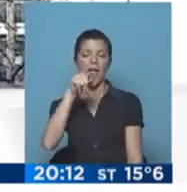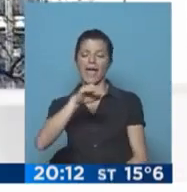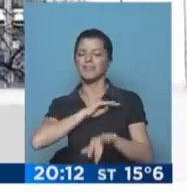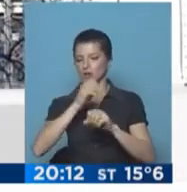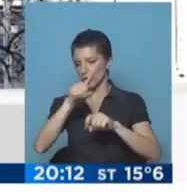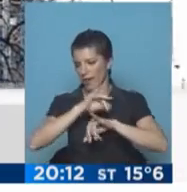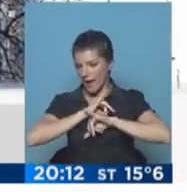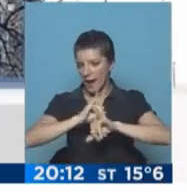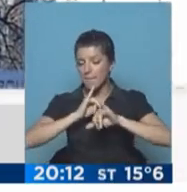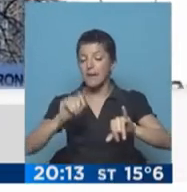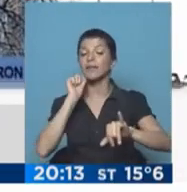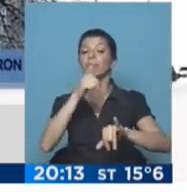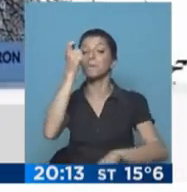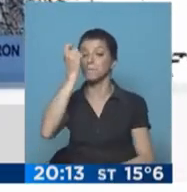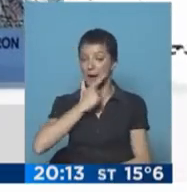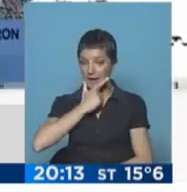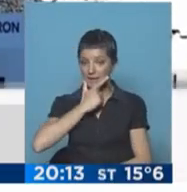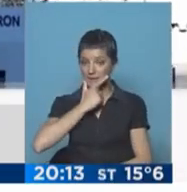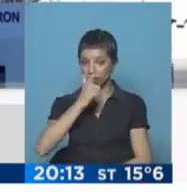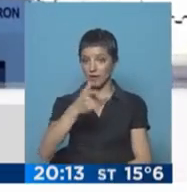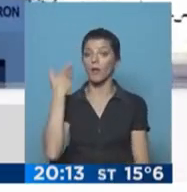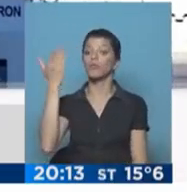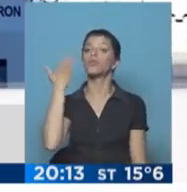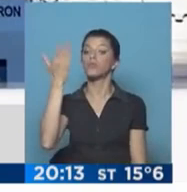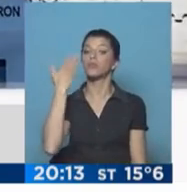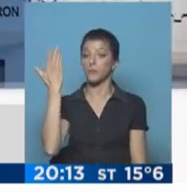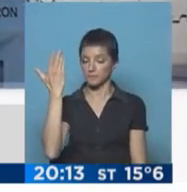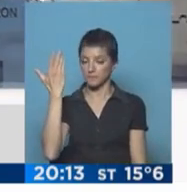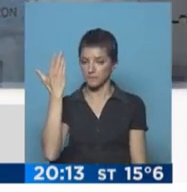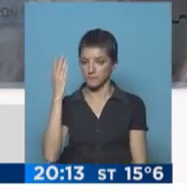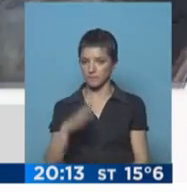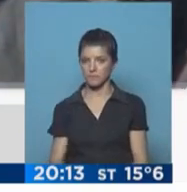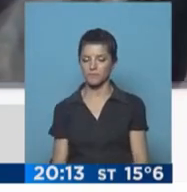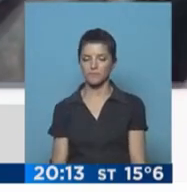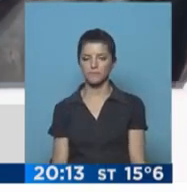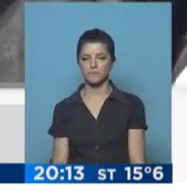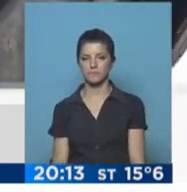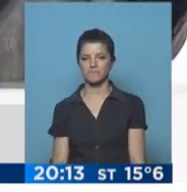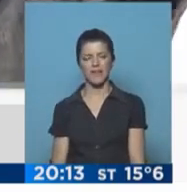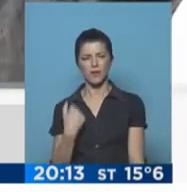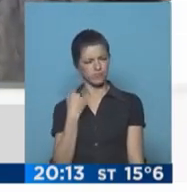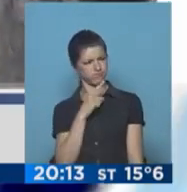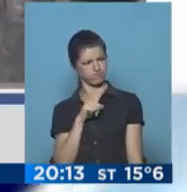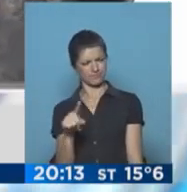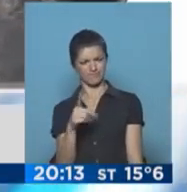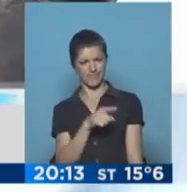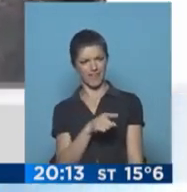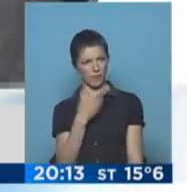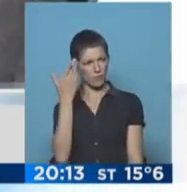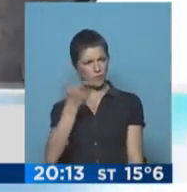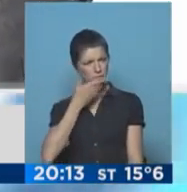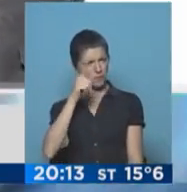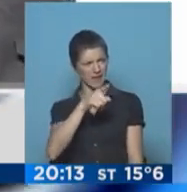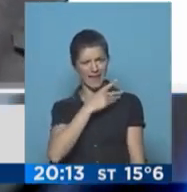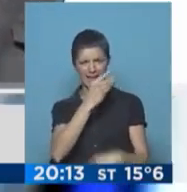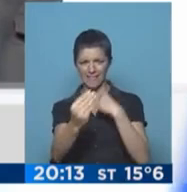acto de campaña de Mauricio Macri, que fue el orador central de este acto. Lo extraño es que es el orador, el